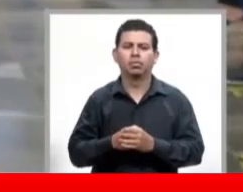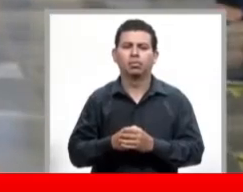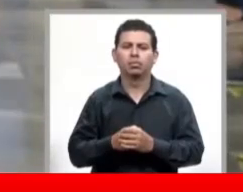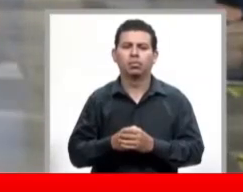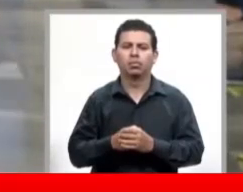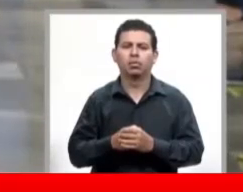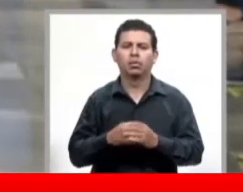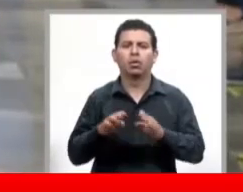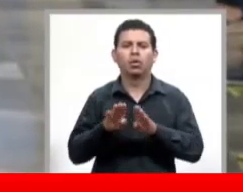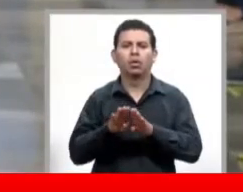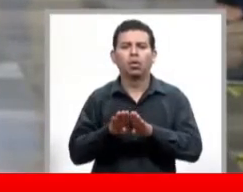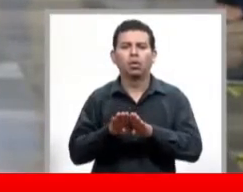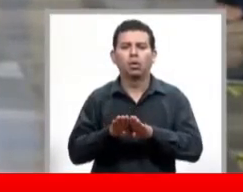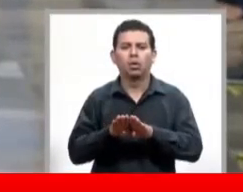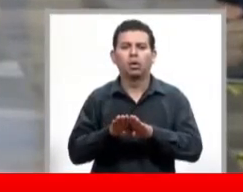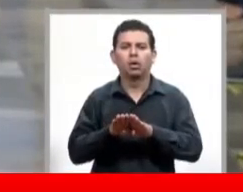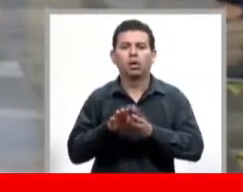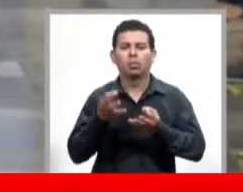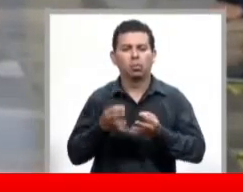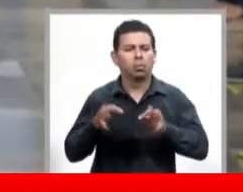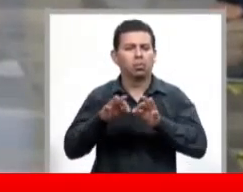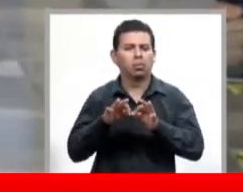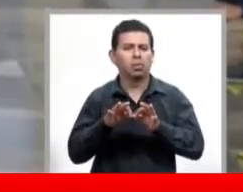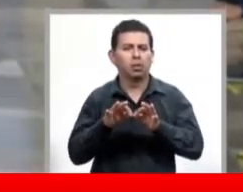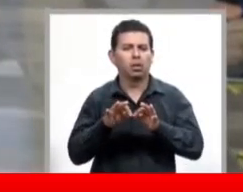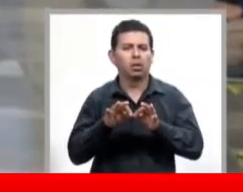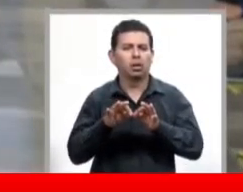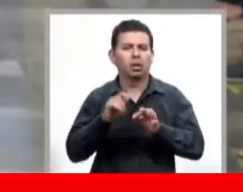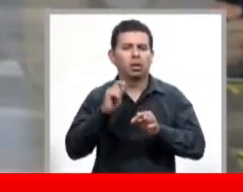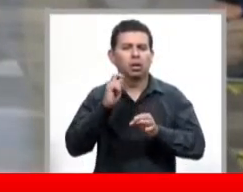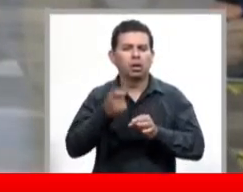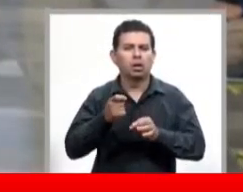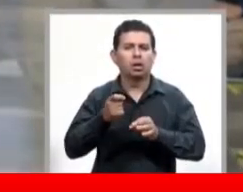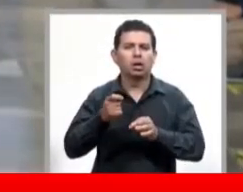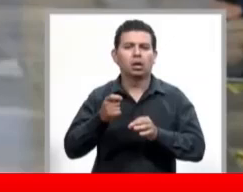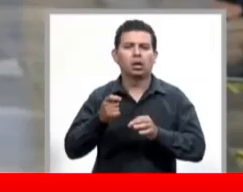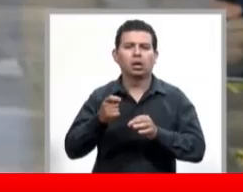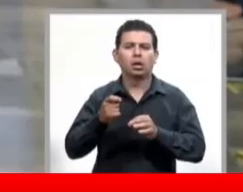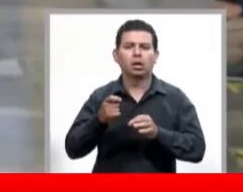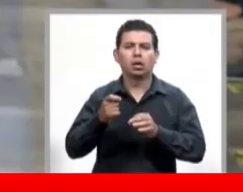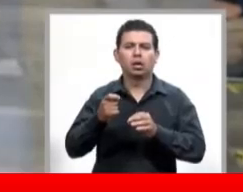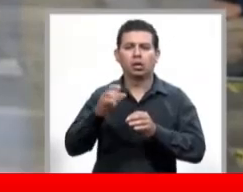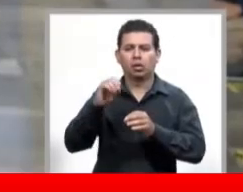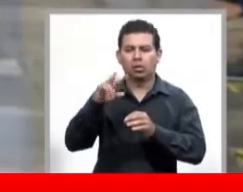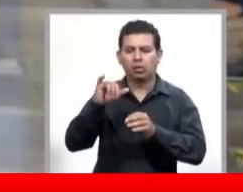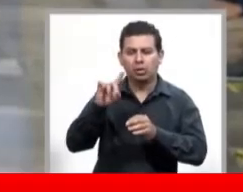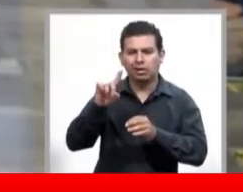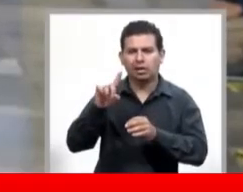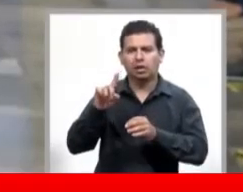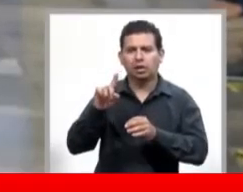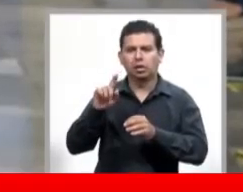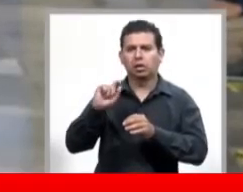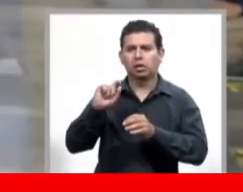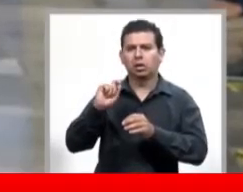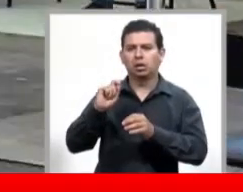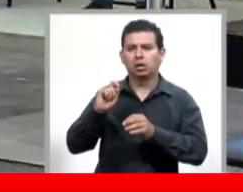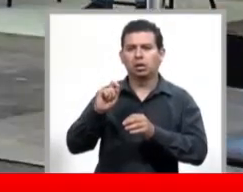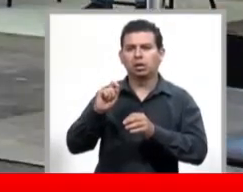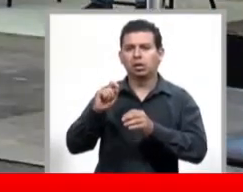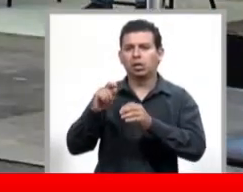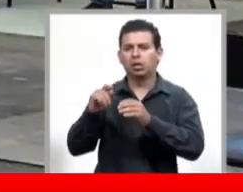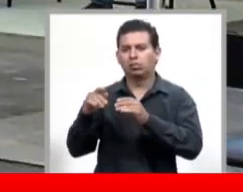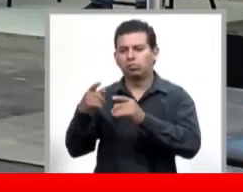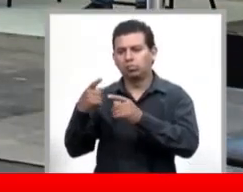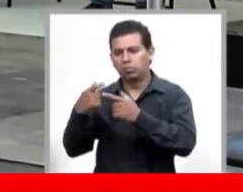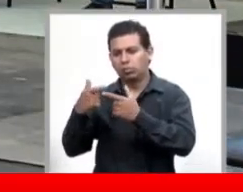a Oaxaca. Los insumos también son muy importantes. Sigue habiendo quejas en los hospitales respecto a que no le llegan las botas, los guantes. El presidente dijo que iba a llegar